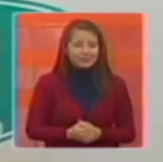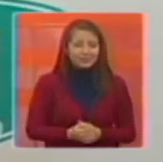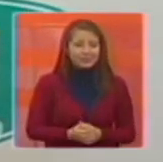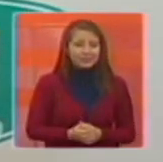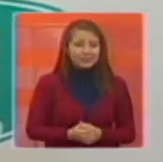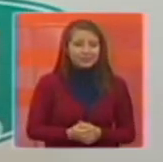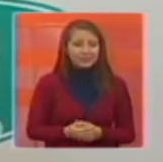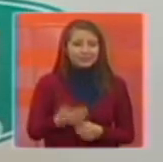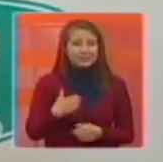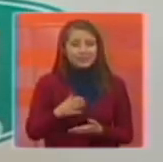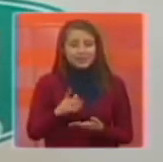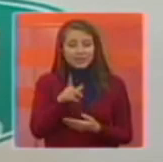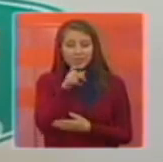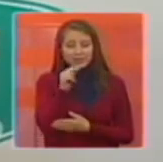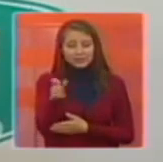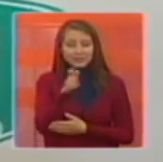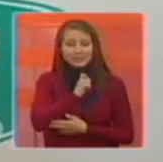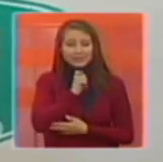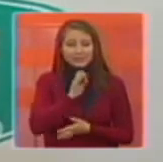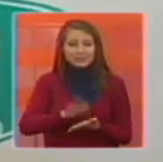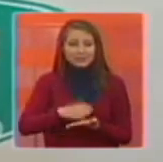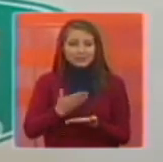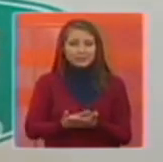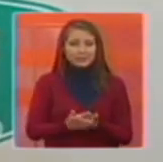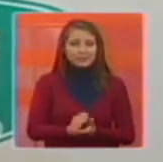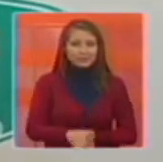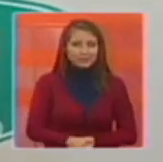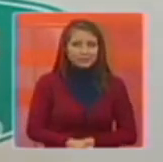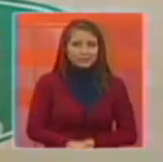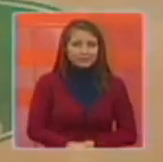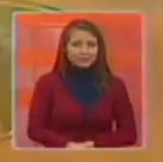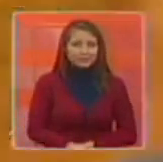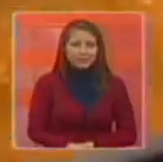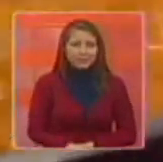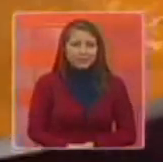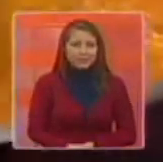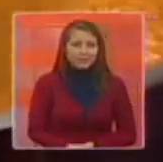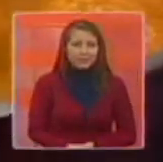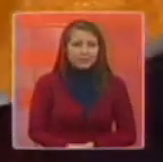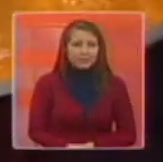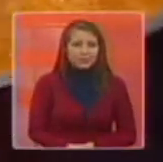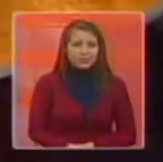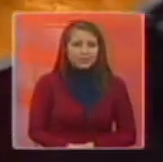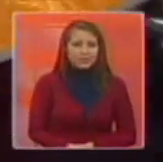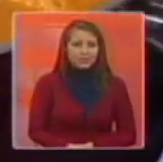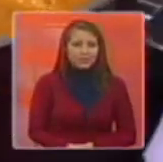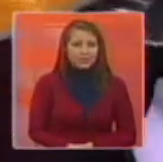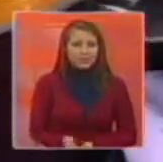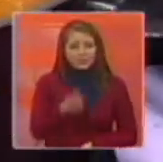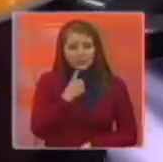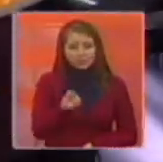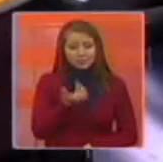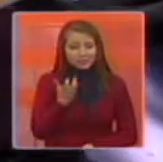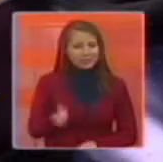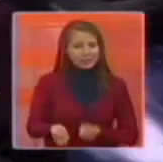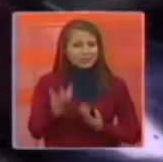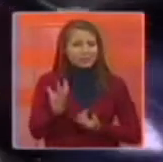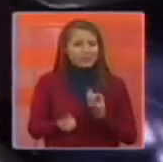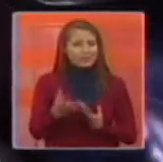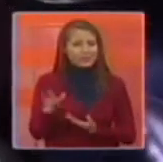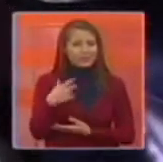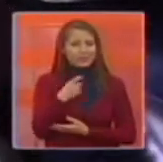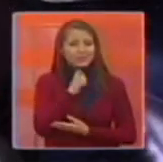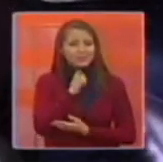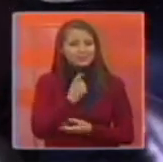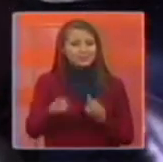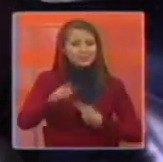vamos a darle una vueltita a mi seco, miren ya, gordo, ¿ves? Está como escudo porque está bravísimo ese seco.